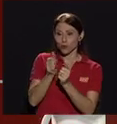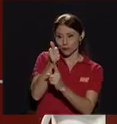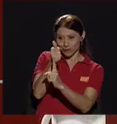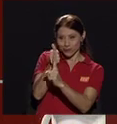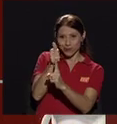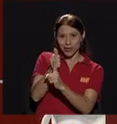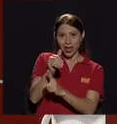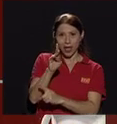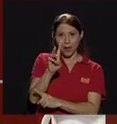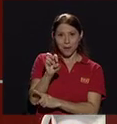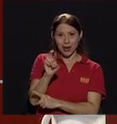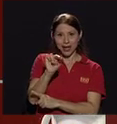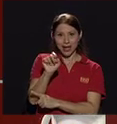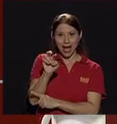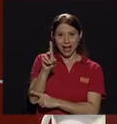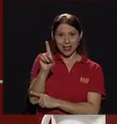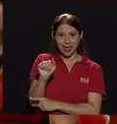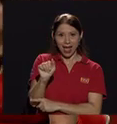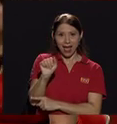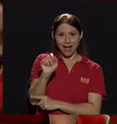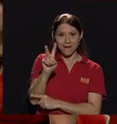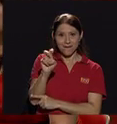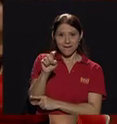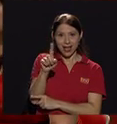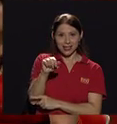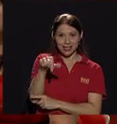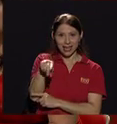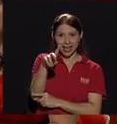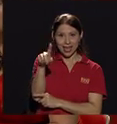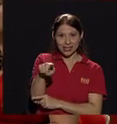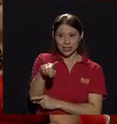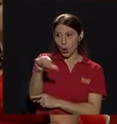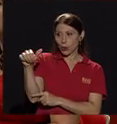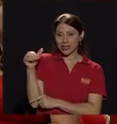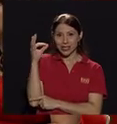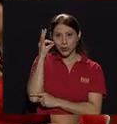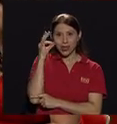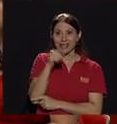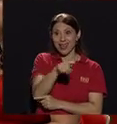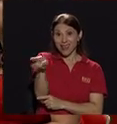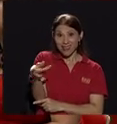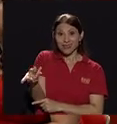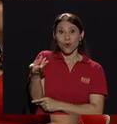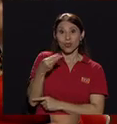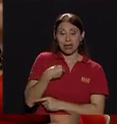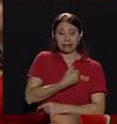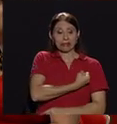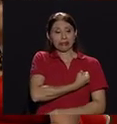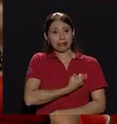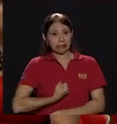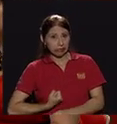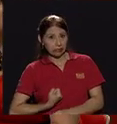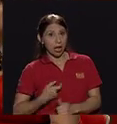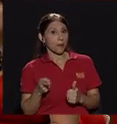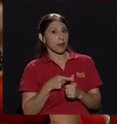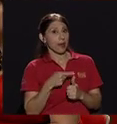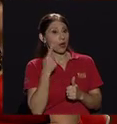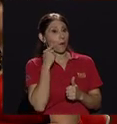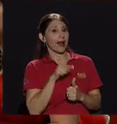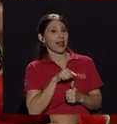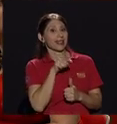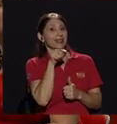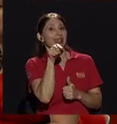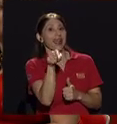Bernarda Vázquez y con las señoras, y ellas me comentaban cómo tuvieron que hacer grandes sacrificios, primero para llegar a la urna, porque